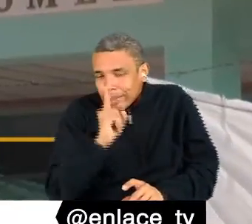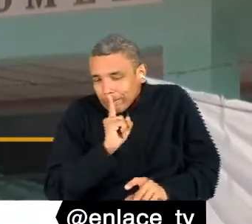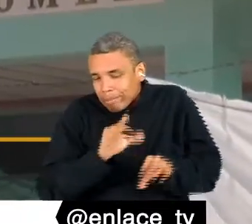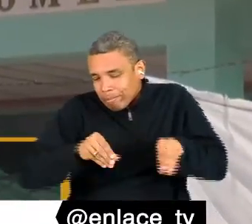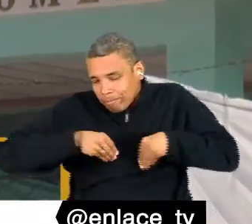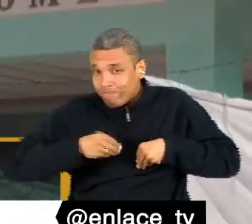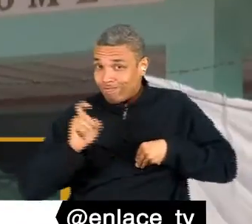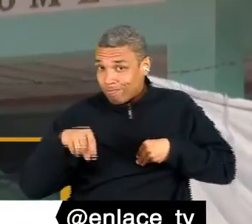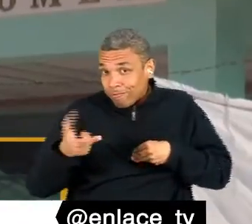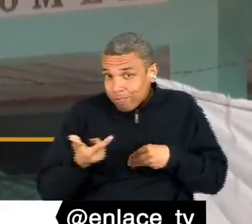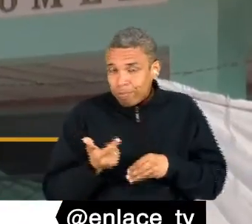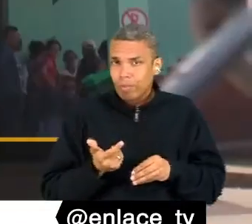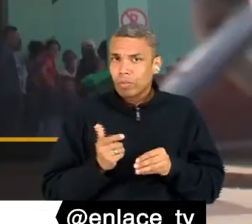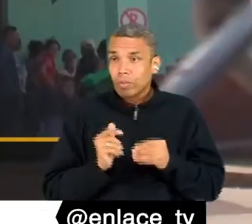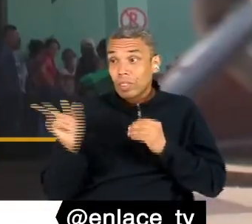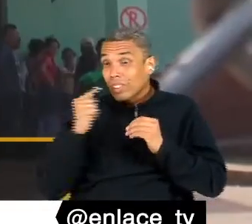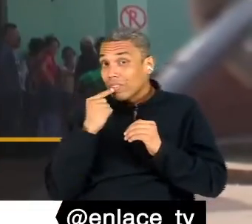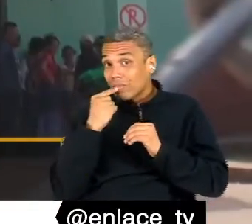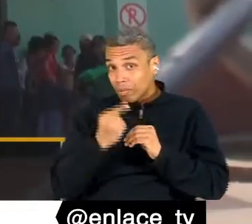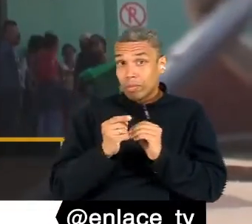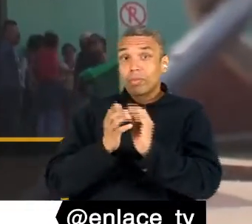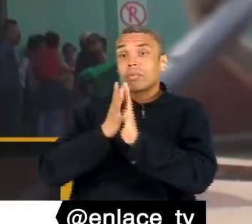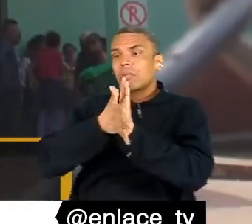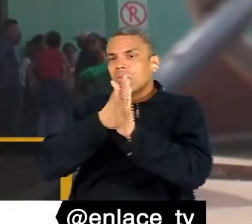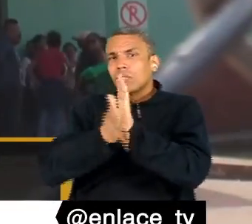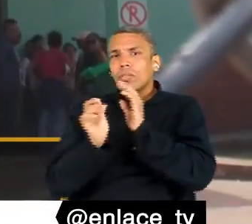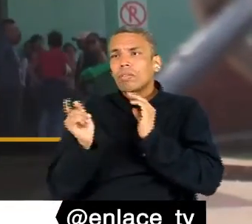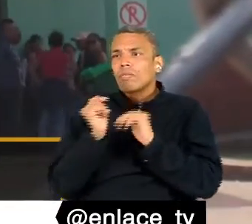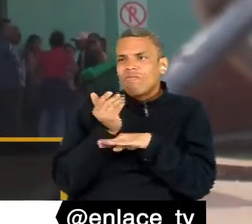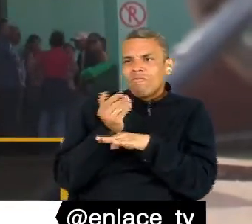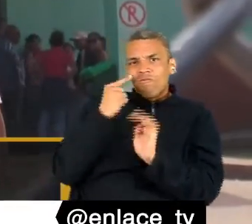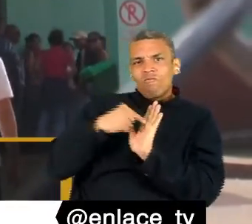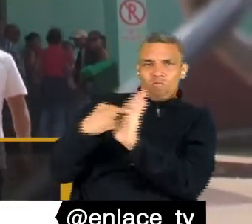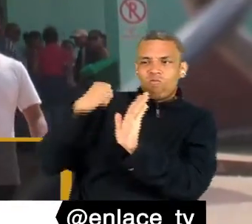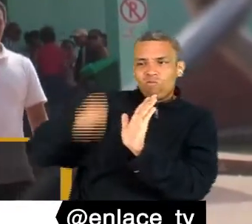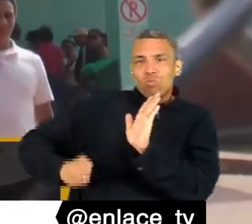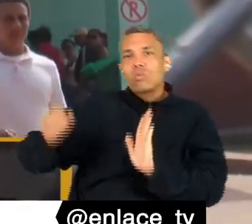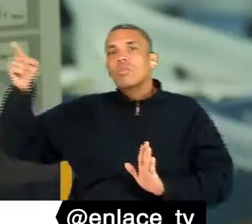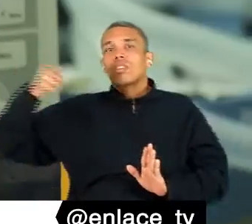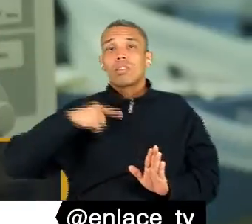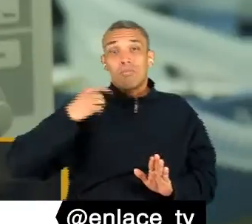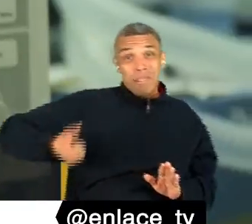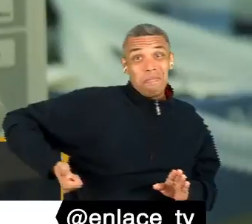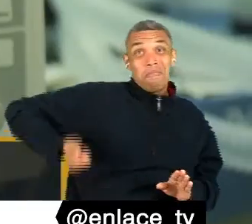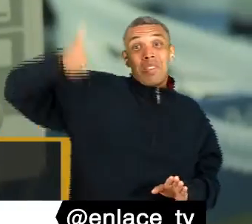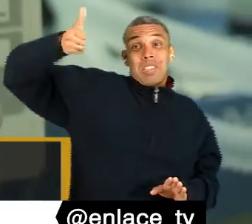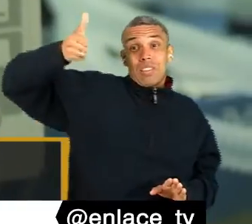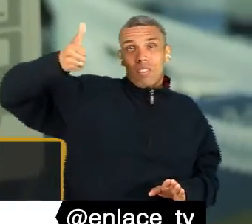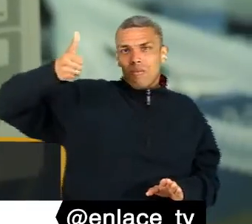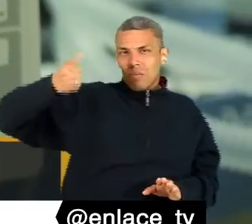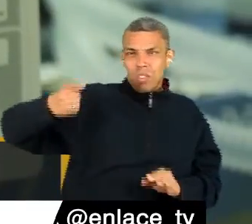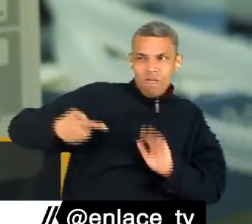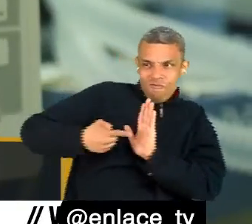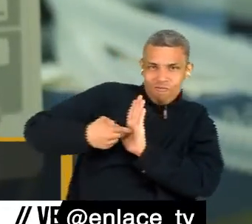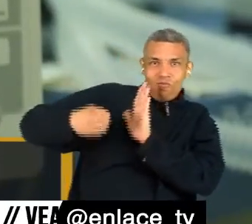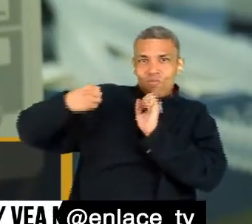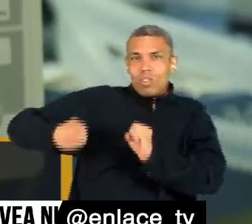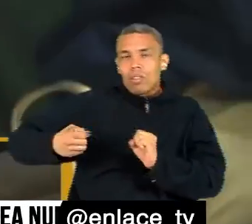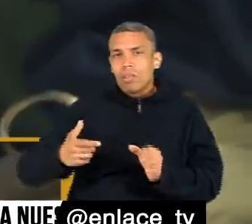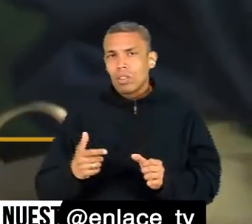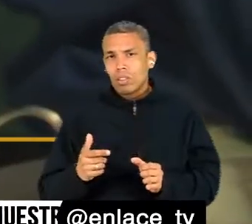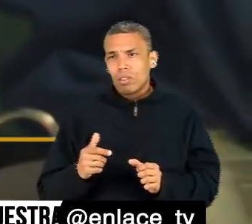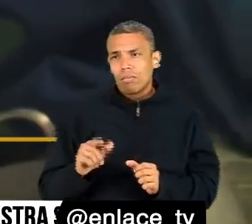del municipio de Yondó buscaba llamar la atención del gerente. Sin embargo, según los profesionales de la salud, no fue posible, por lo que fueron atendidos